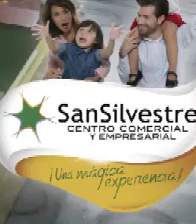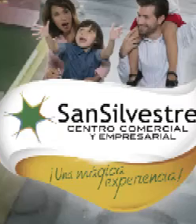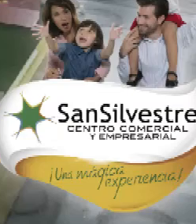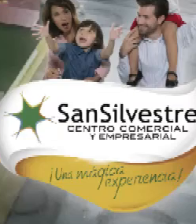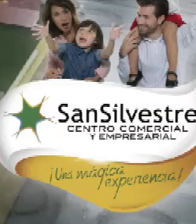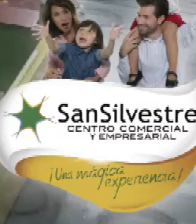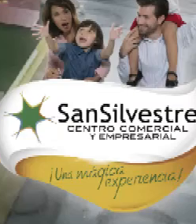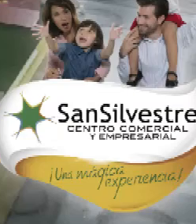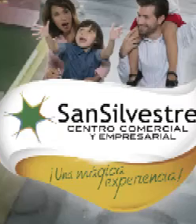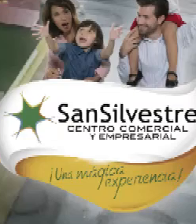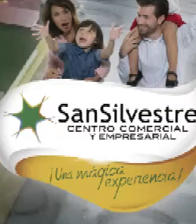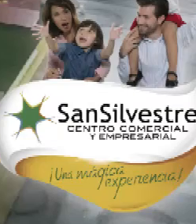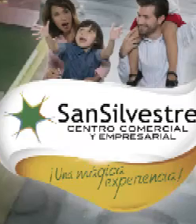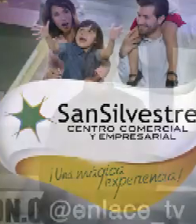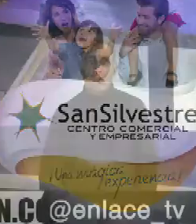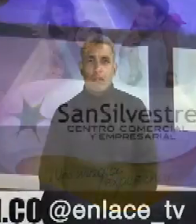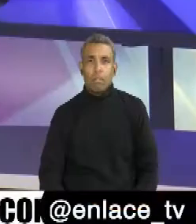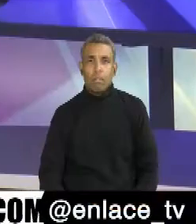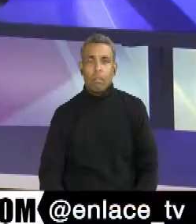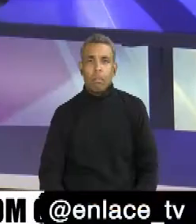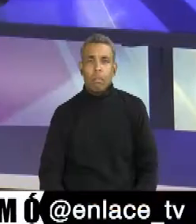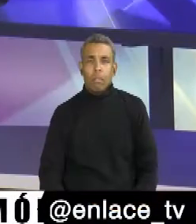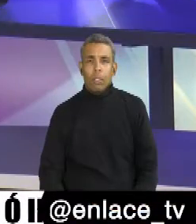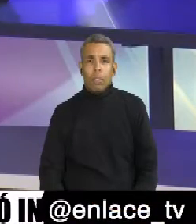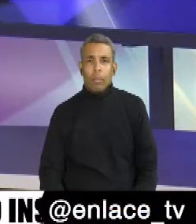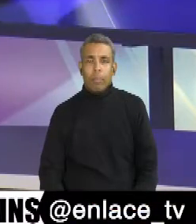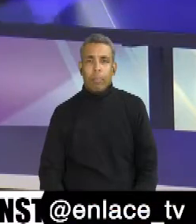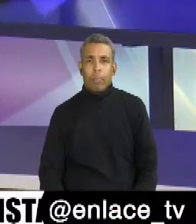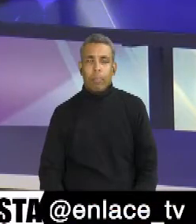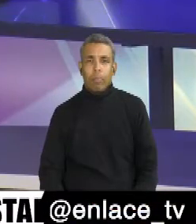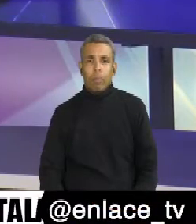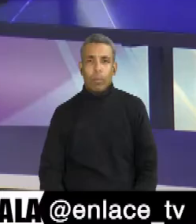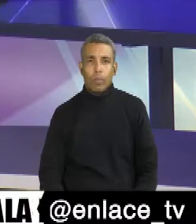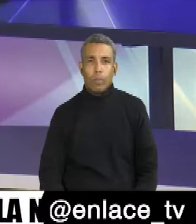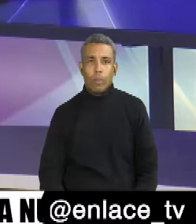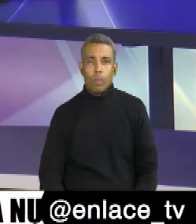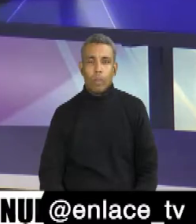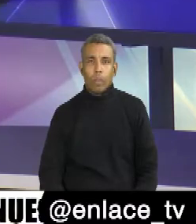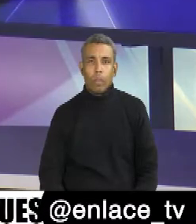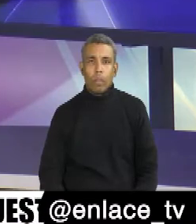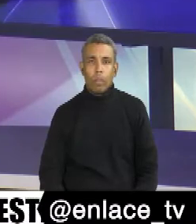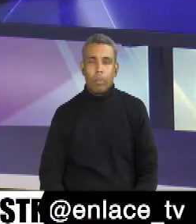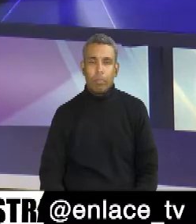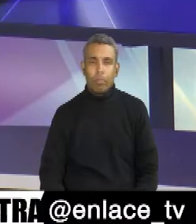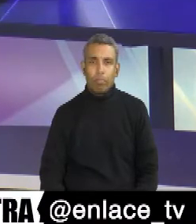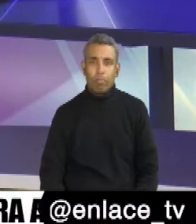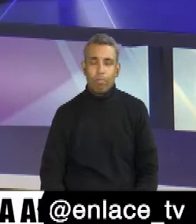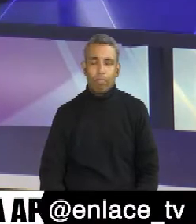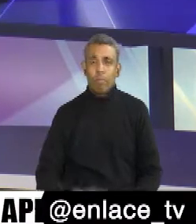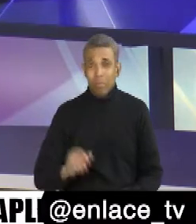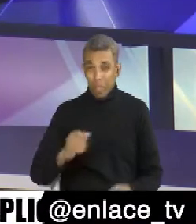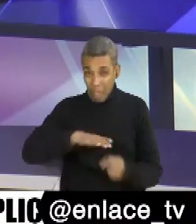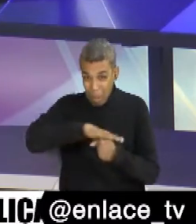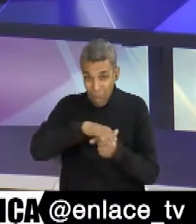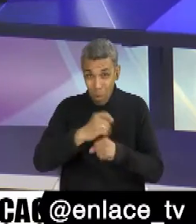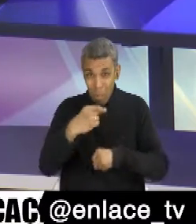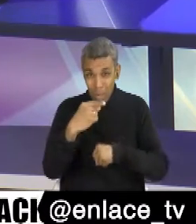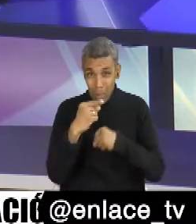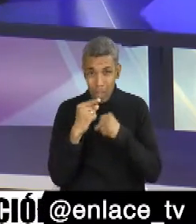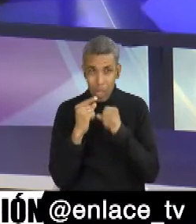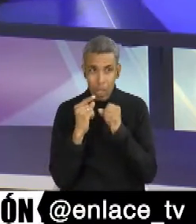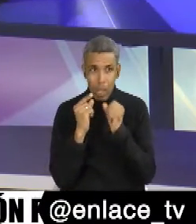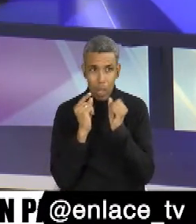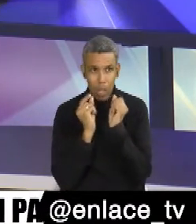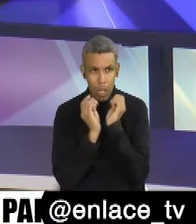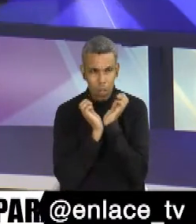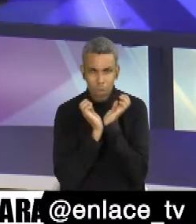en el sótano. Visítelos. Y azotados por los ladrones, así denunciaron que se sienten los entrenadores de fútbol de las